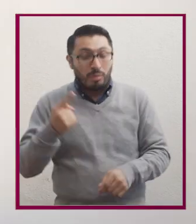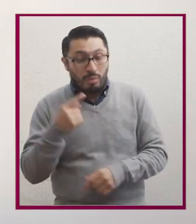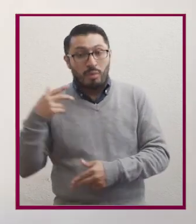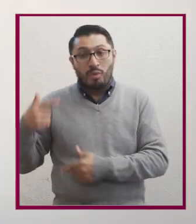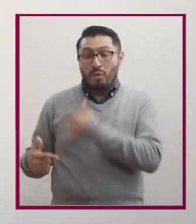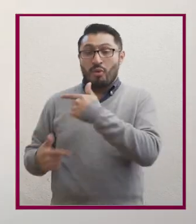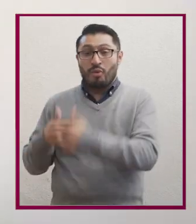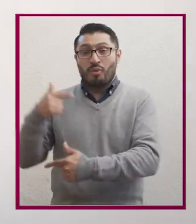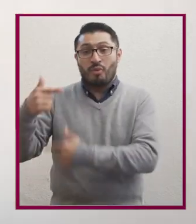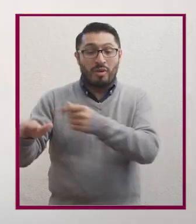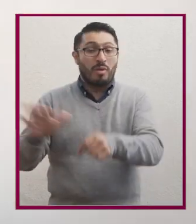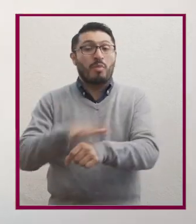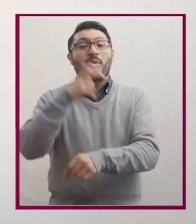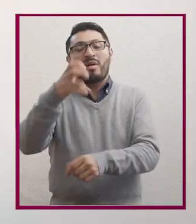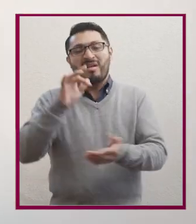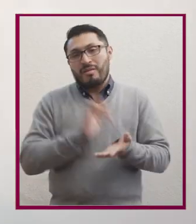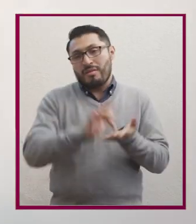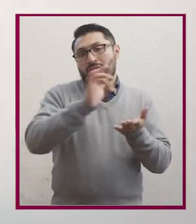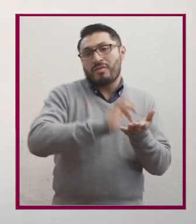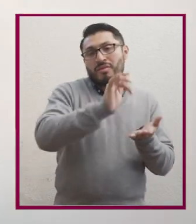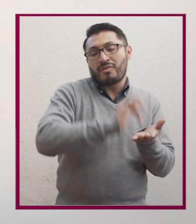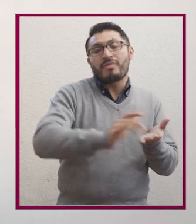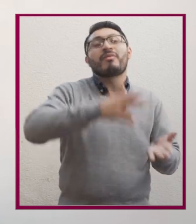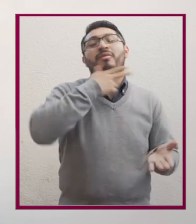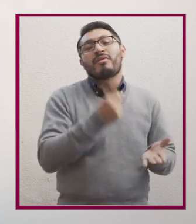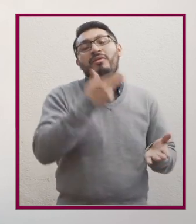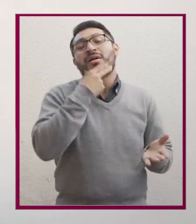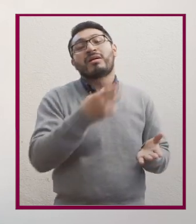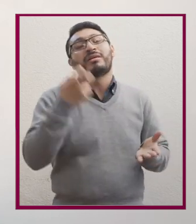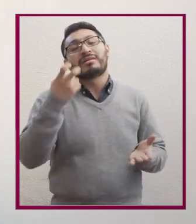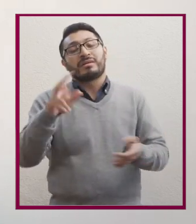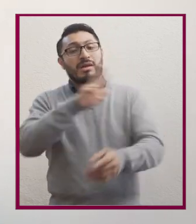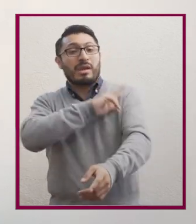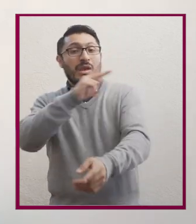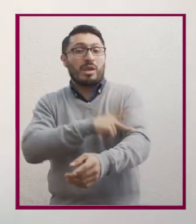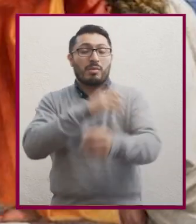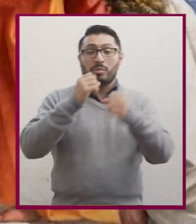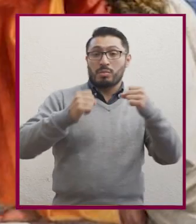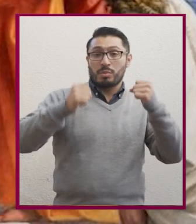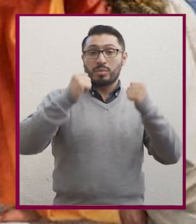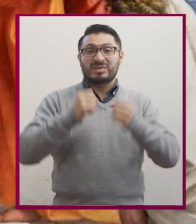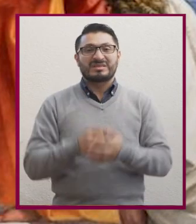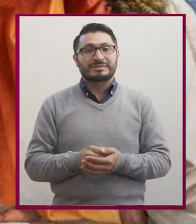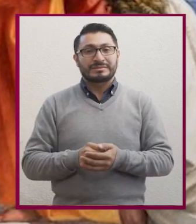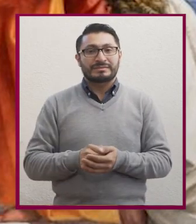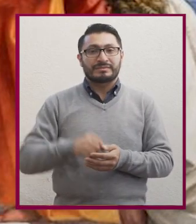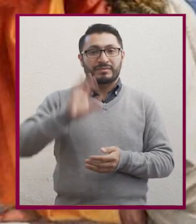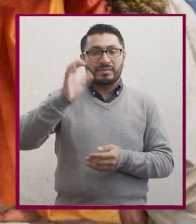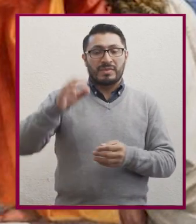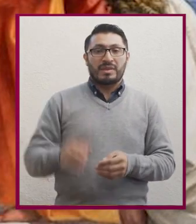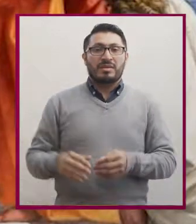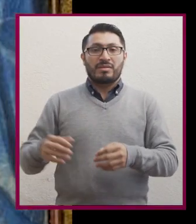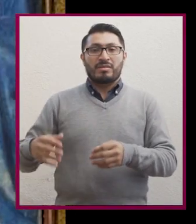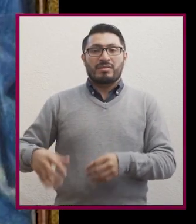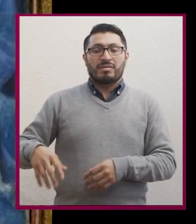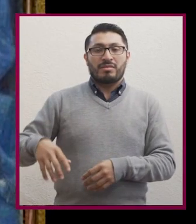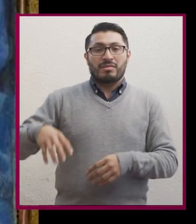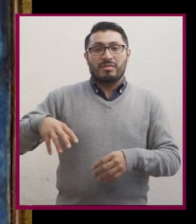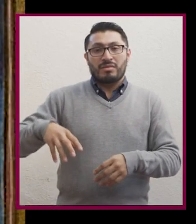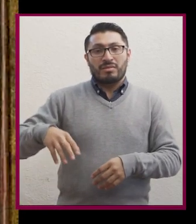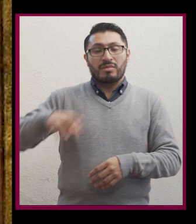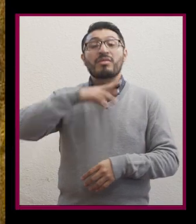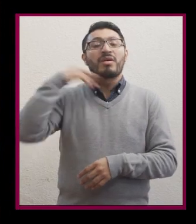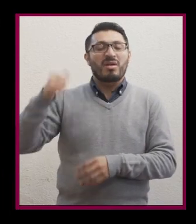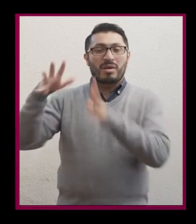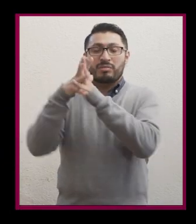acompañaban a los hombres en este ejercicio del poder patriarcal. Tras la caída del Imperio Romano y el inicio